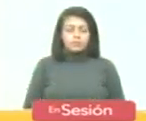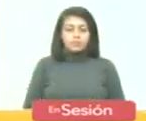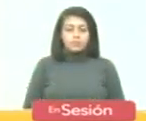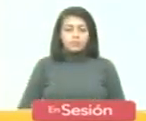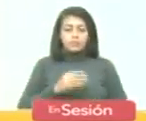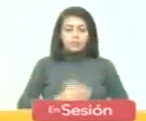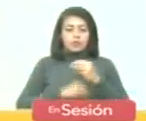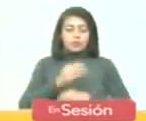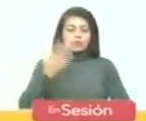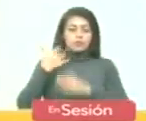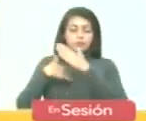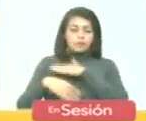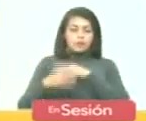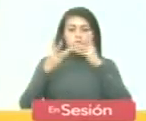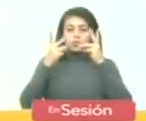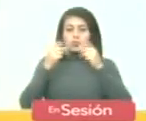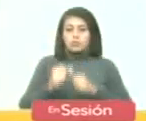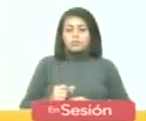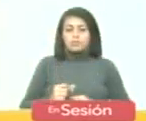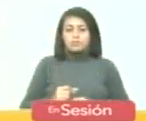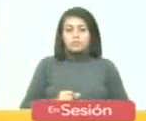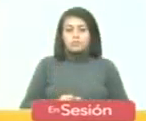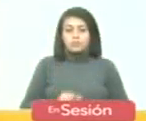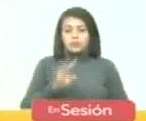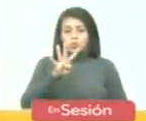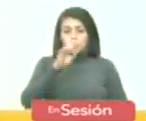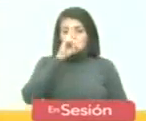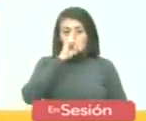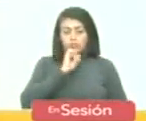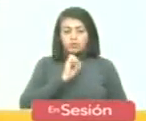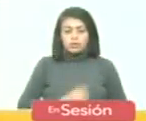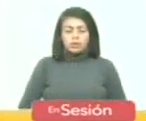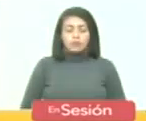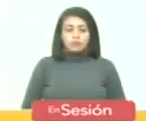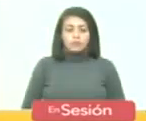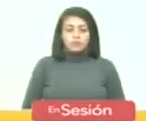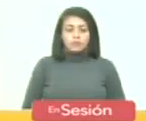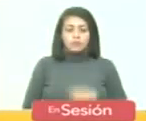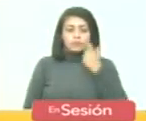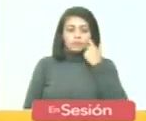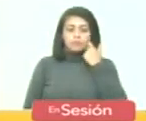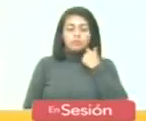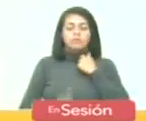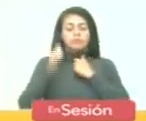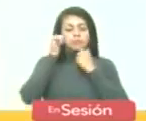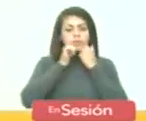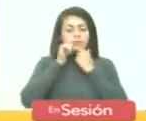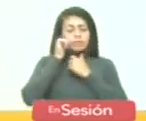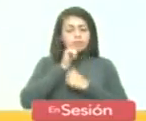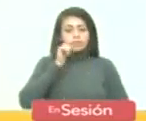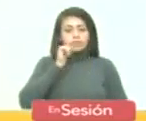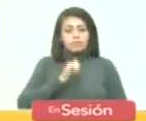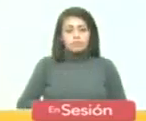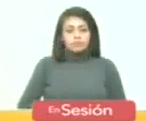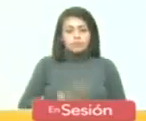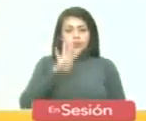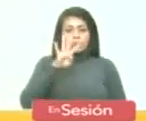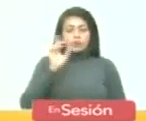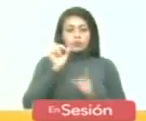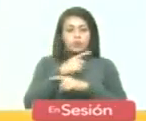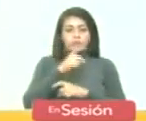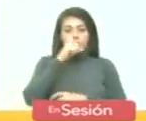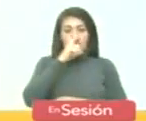Hace exactamente 4 años, el sábado 4 de agosto